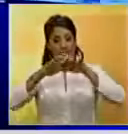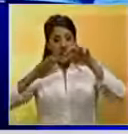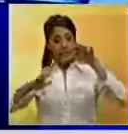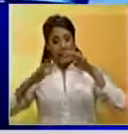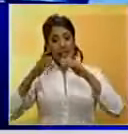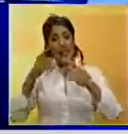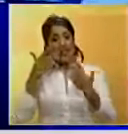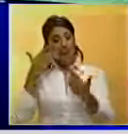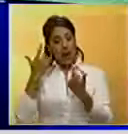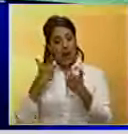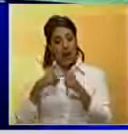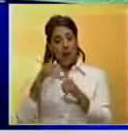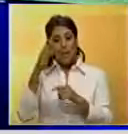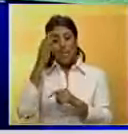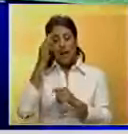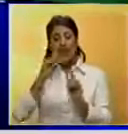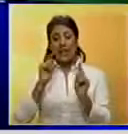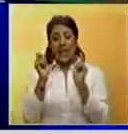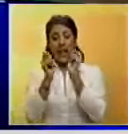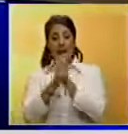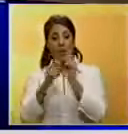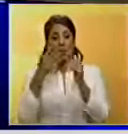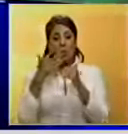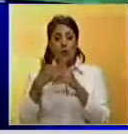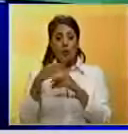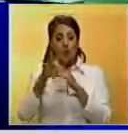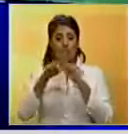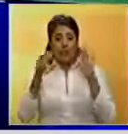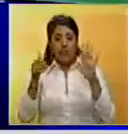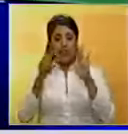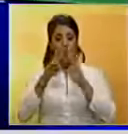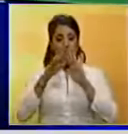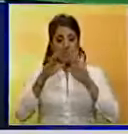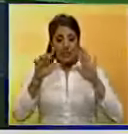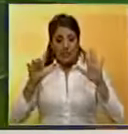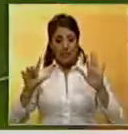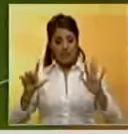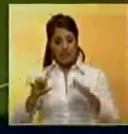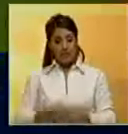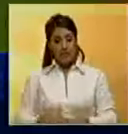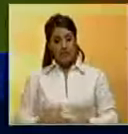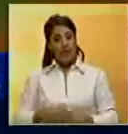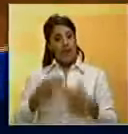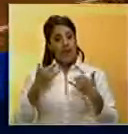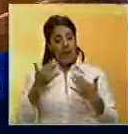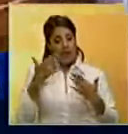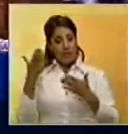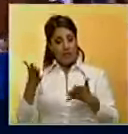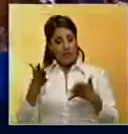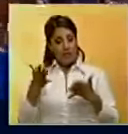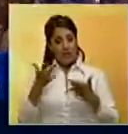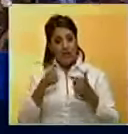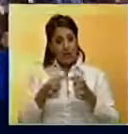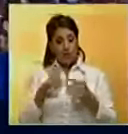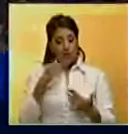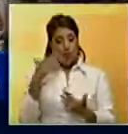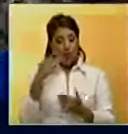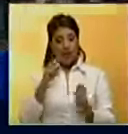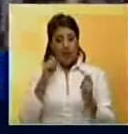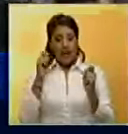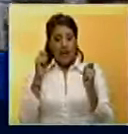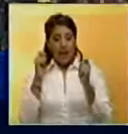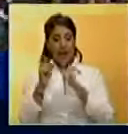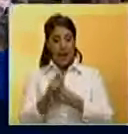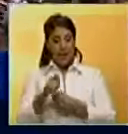los Navegantes del Magallanes realizaron el primer cambio de cara a la temporada 2016-2017. El actual campeón recibió el jardinero Ezequiel Carrera a cambio del